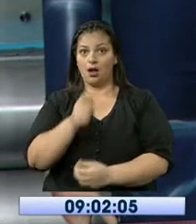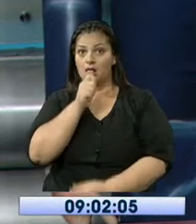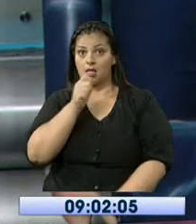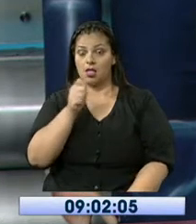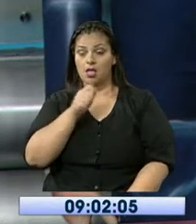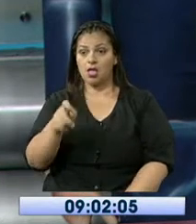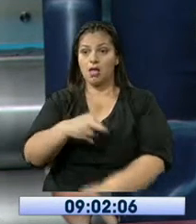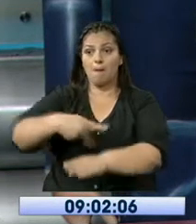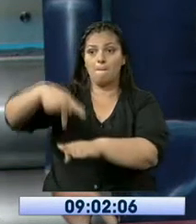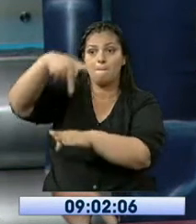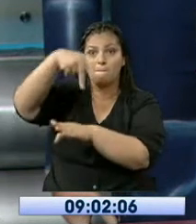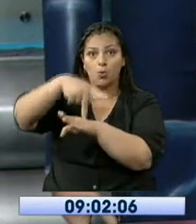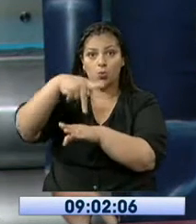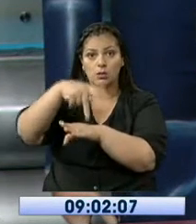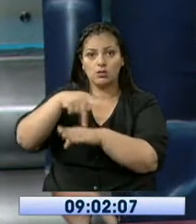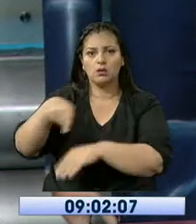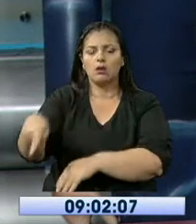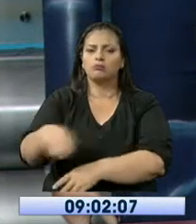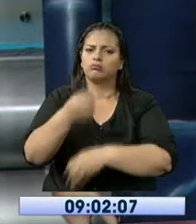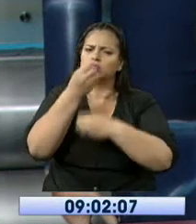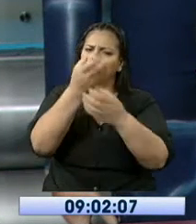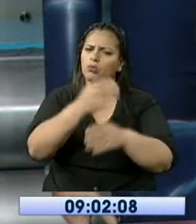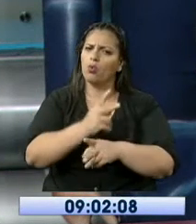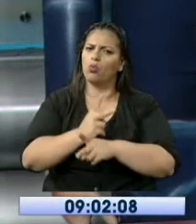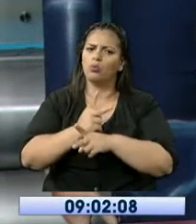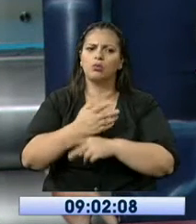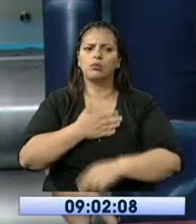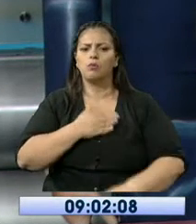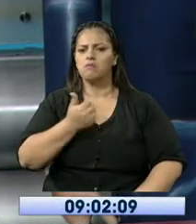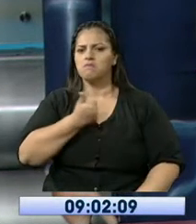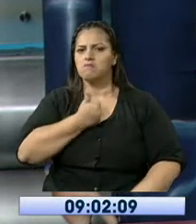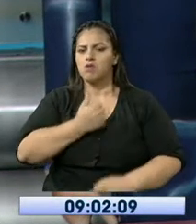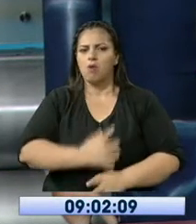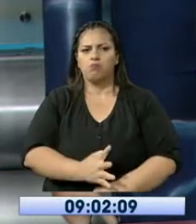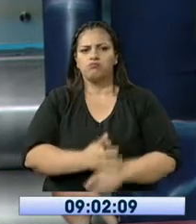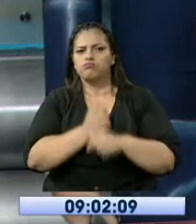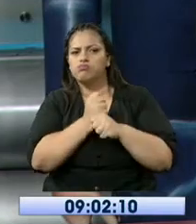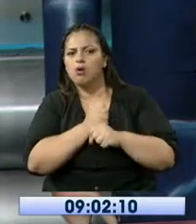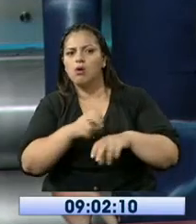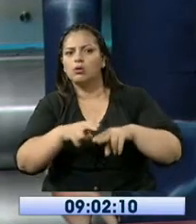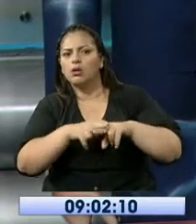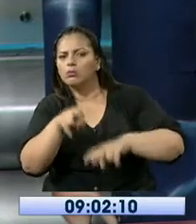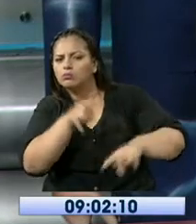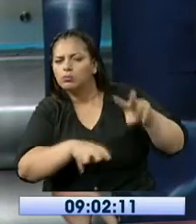seguridad y un taxista nos dan recomendaciones para viajar seguros.